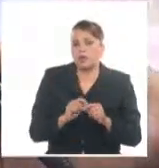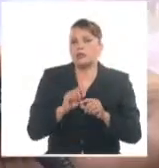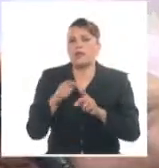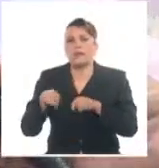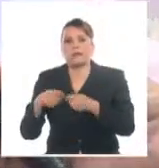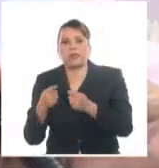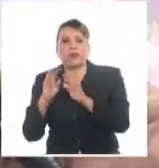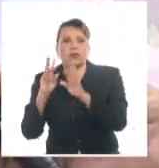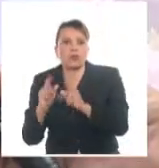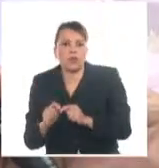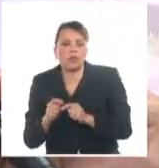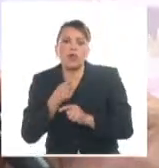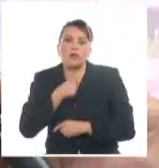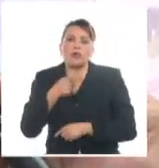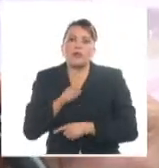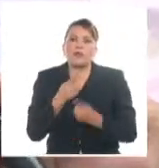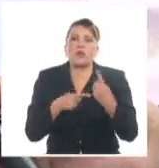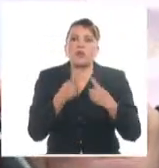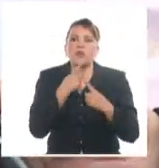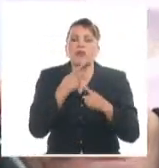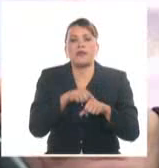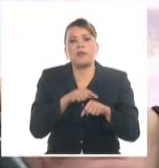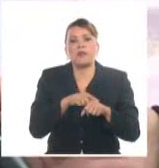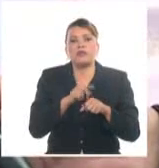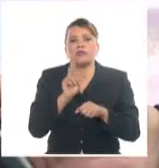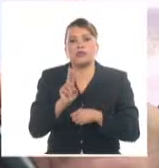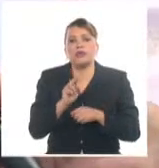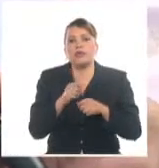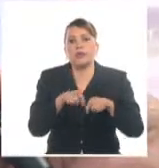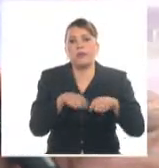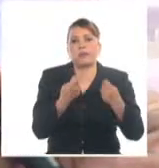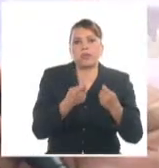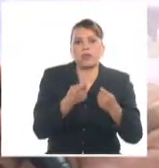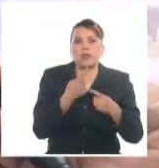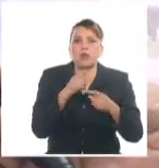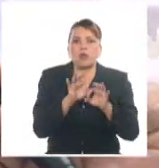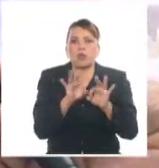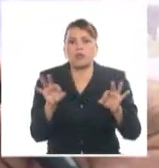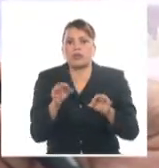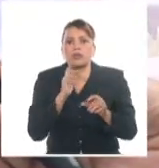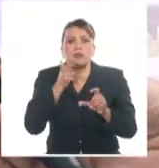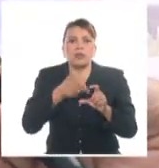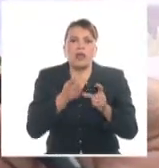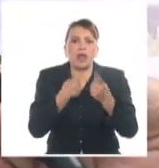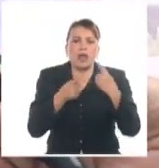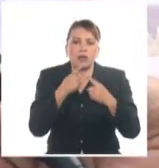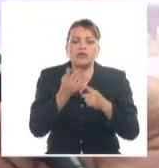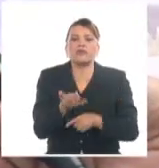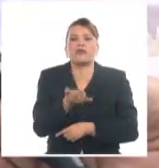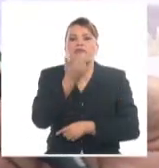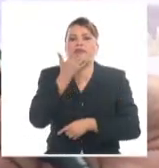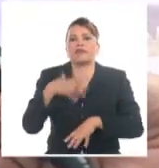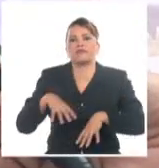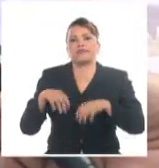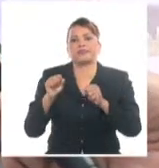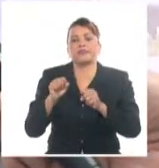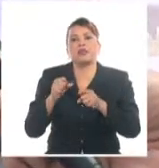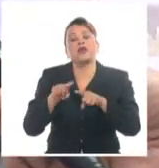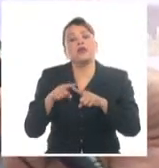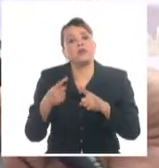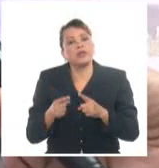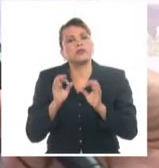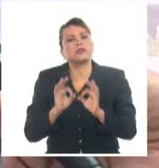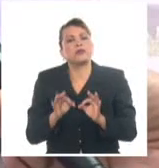incidencia en salidas de unidades o desabastecimiento de combustible de alguna otra central, esto influye en el déficit. Por eso lo que estamos